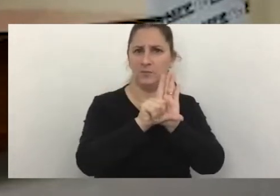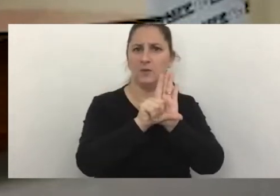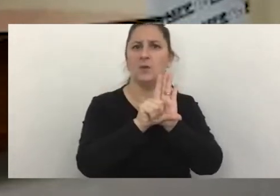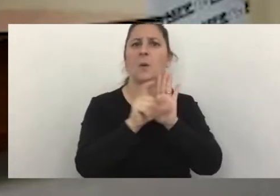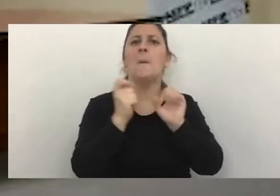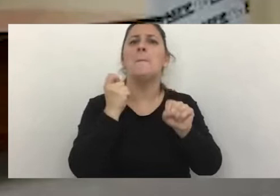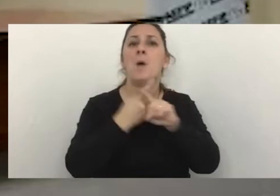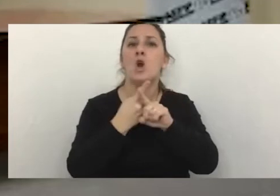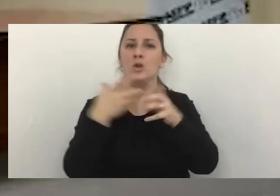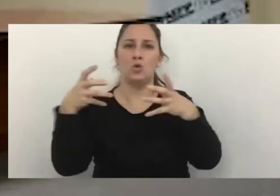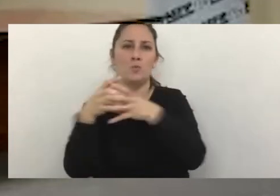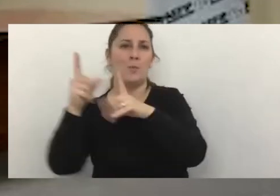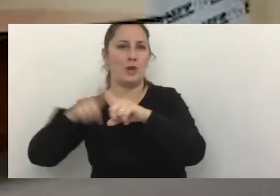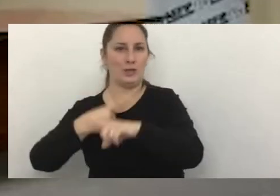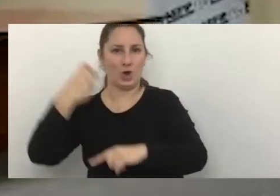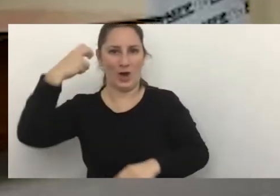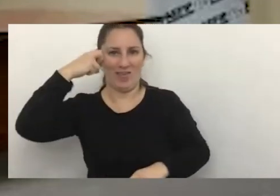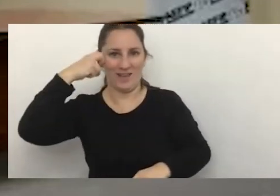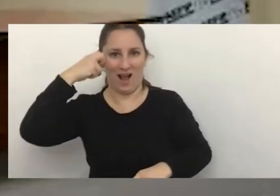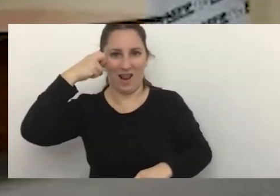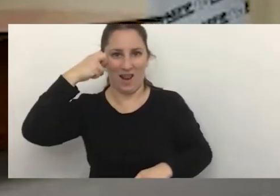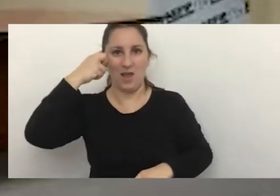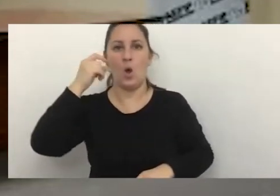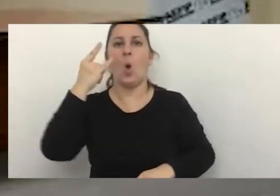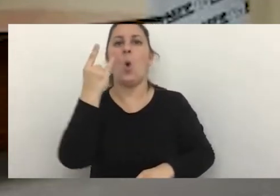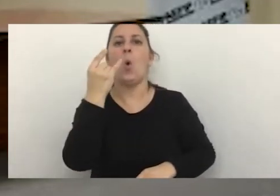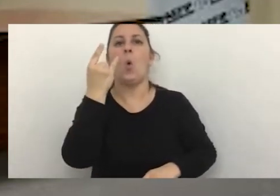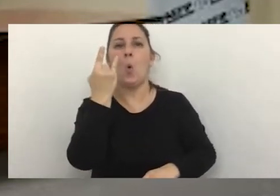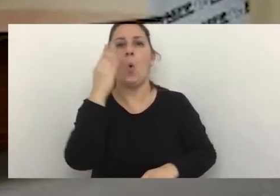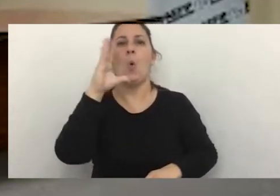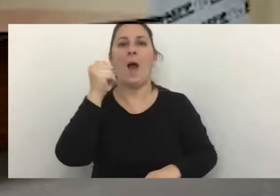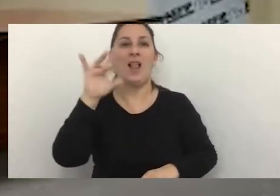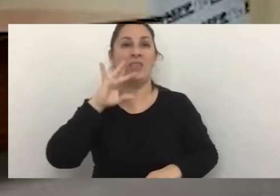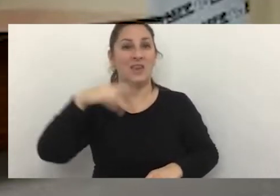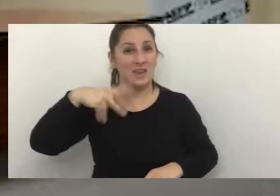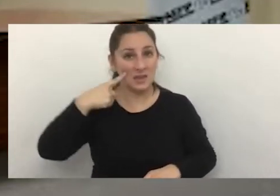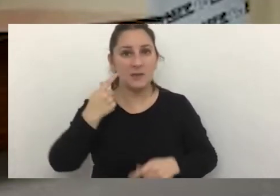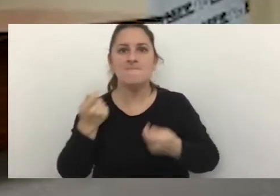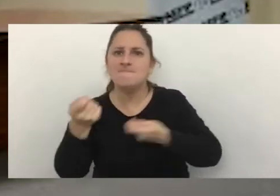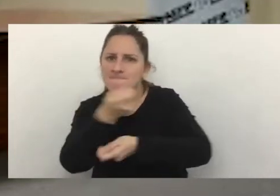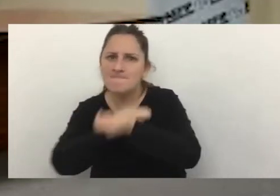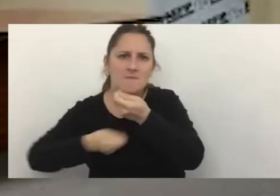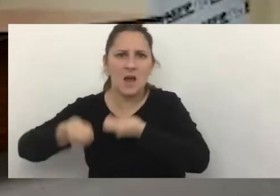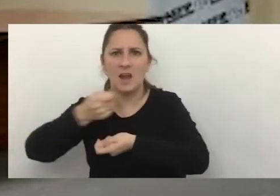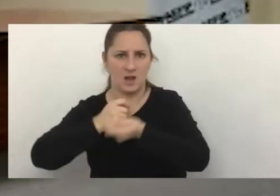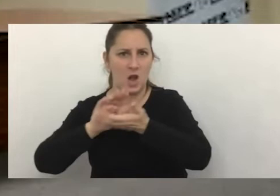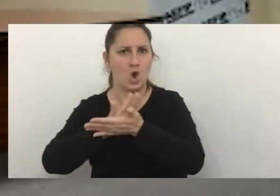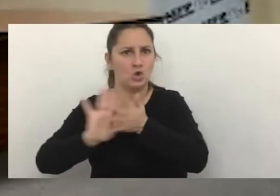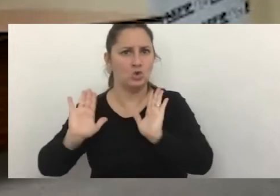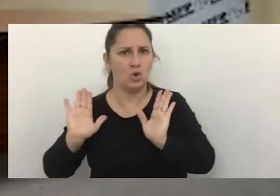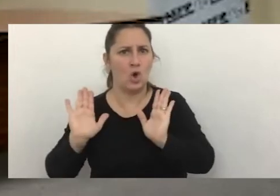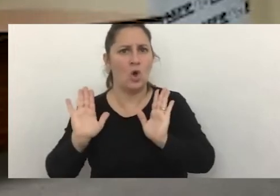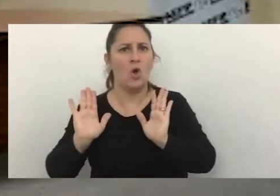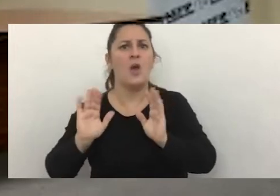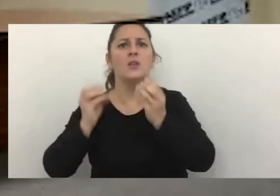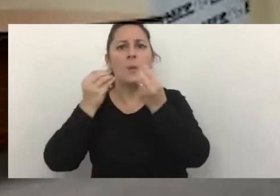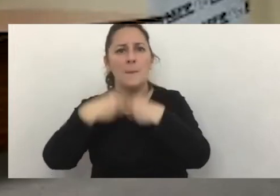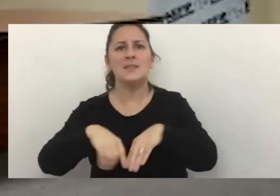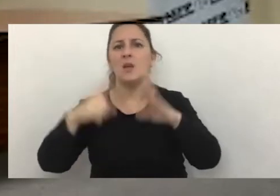radicalismo. Saúl Gualdini la negoció con el radicalismo. Y se introdujeron válvulas de